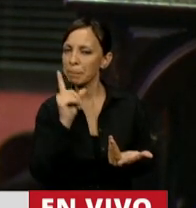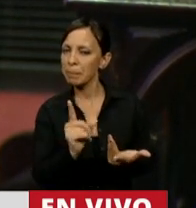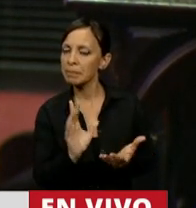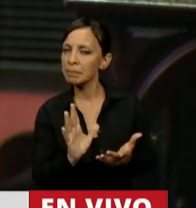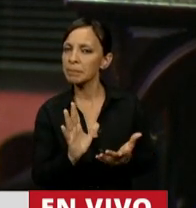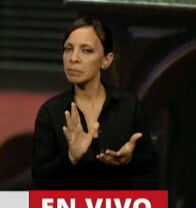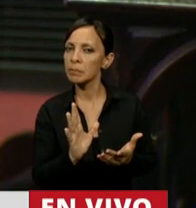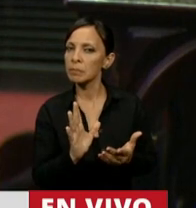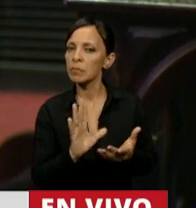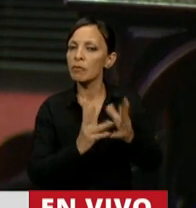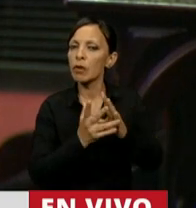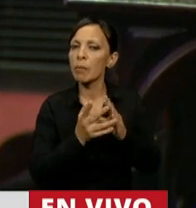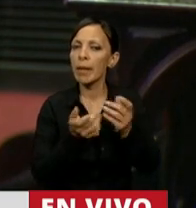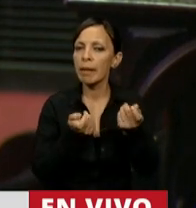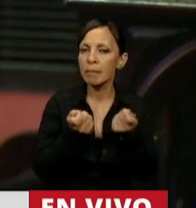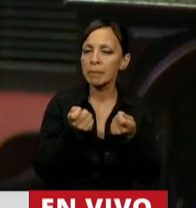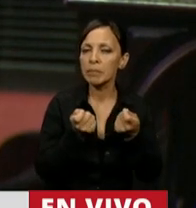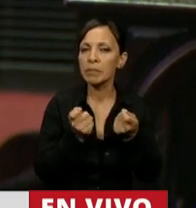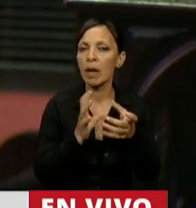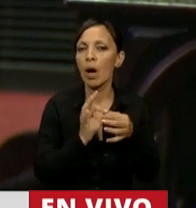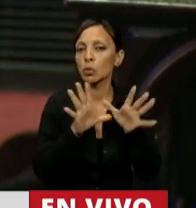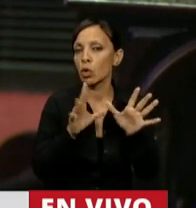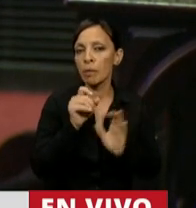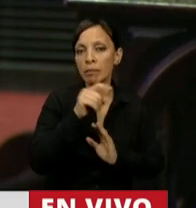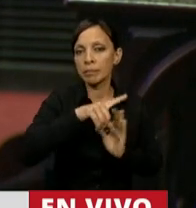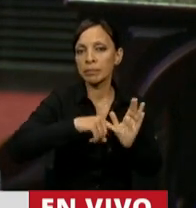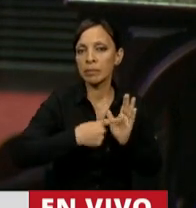con la autonomía conseguida por la Ciudad de Buenos Aires.